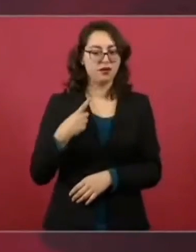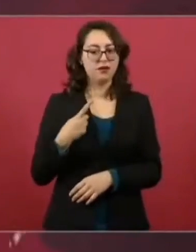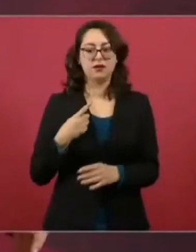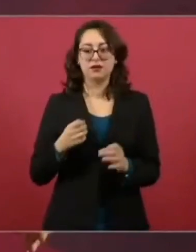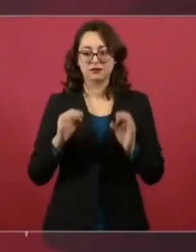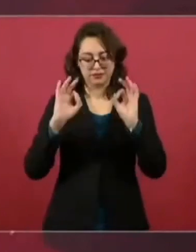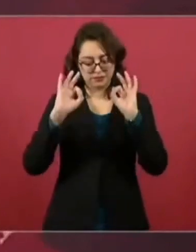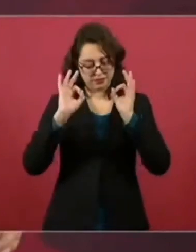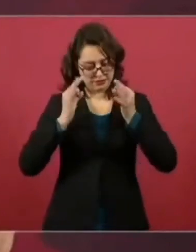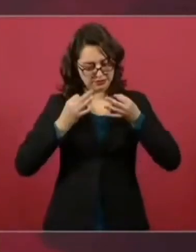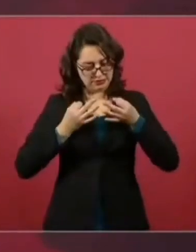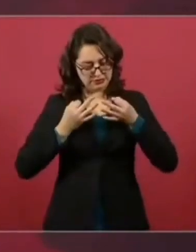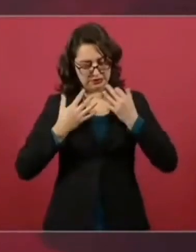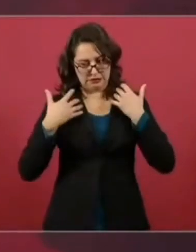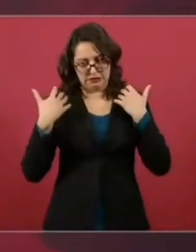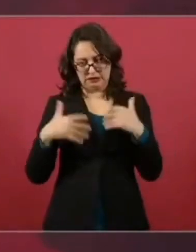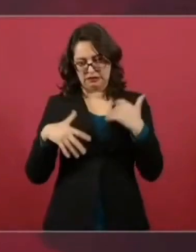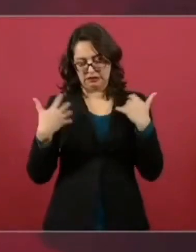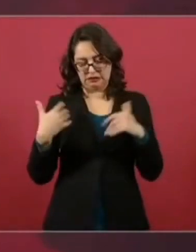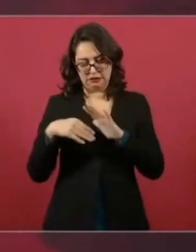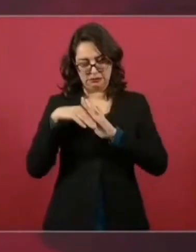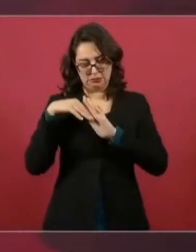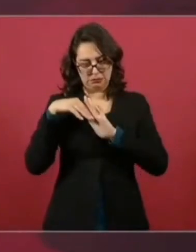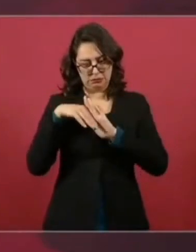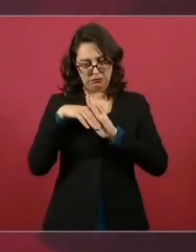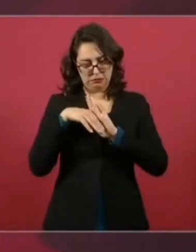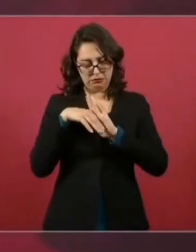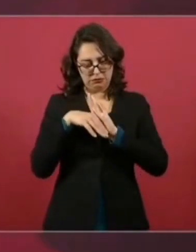seguirse hundiendo en el pantano.